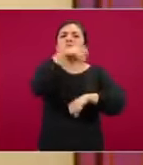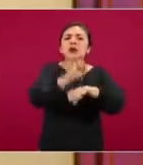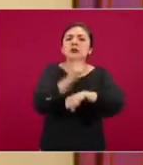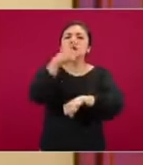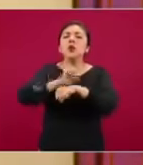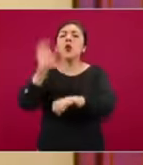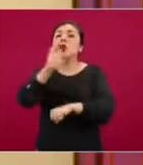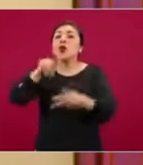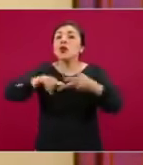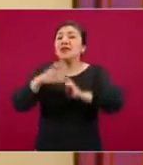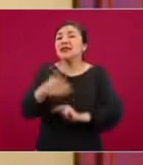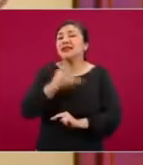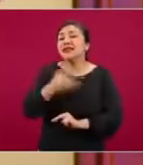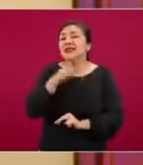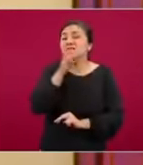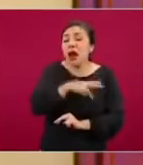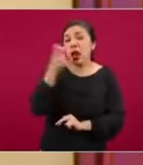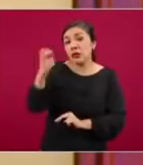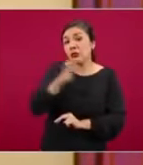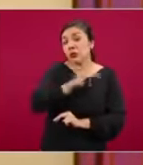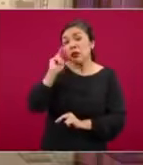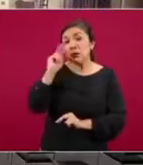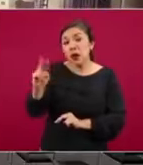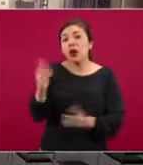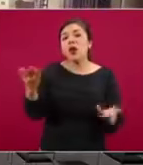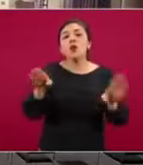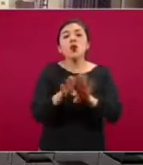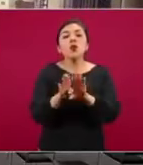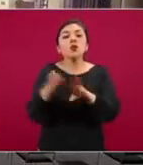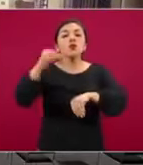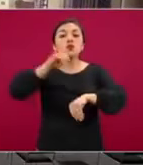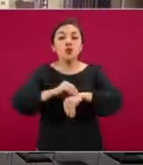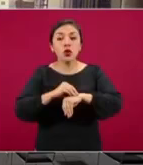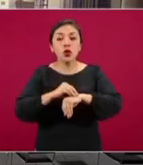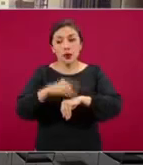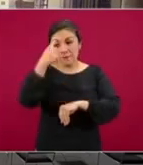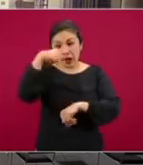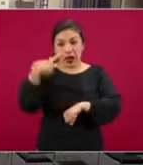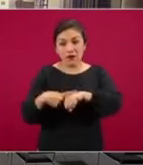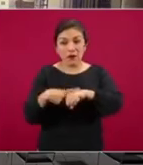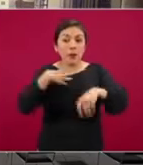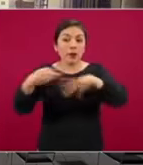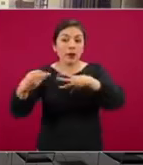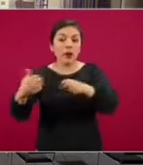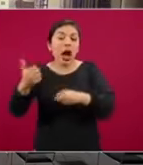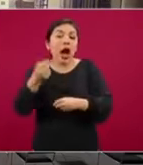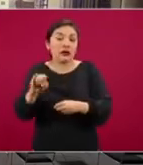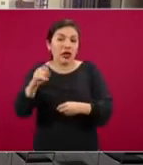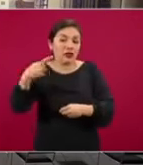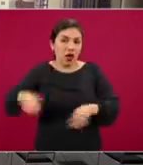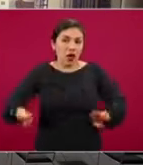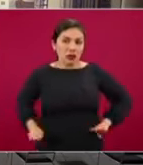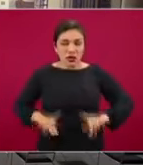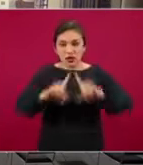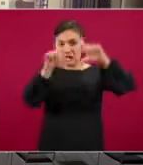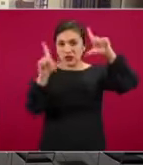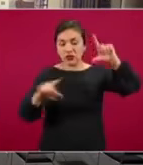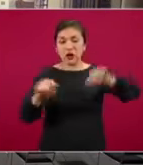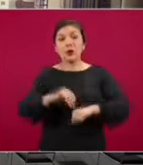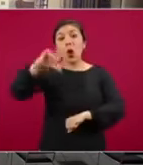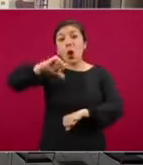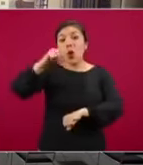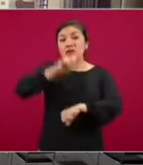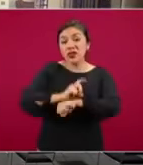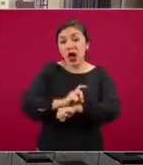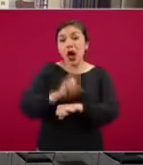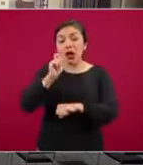de síntomas y eso entonces nos permite observar el comportamiento de la epidemia a nivel nacional. El día de hoy